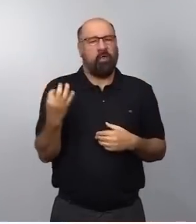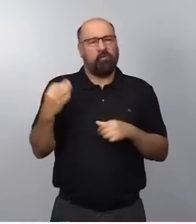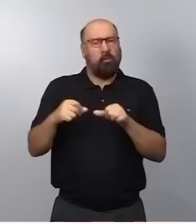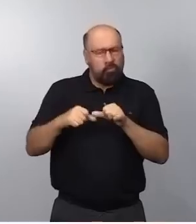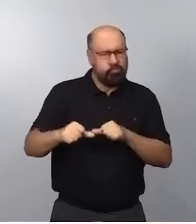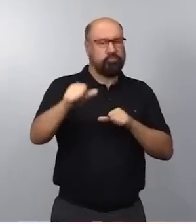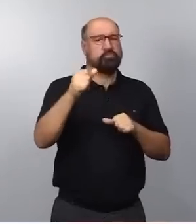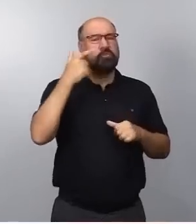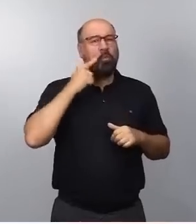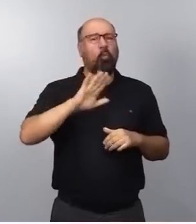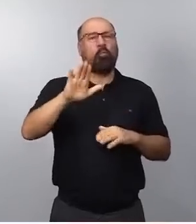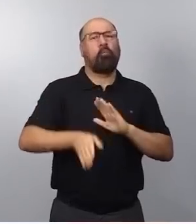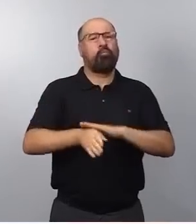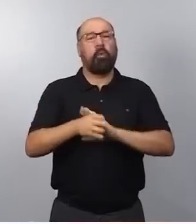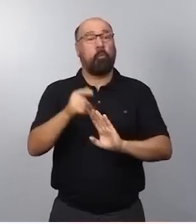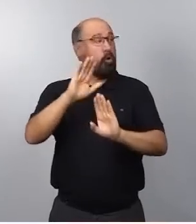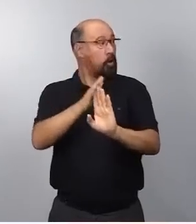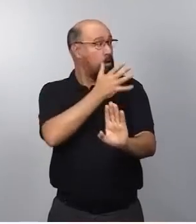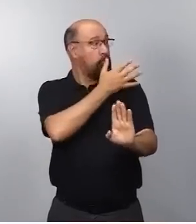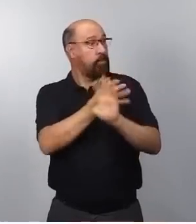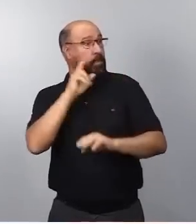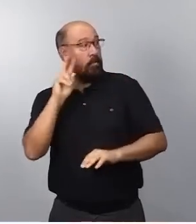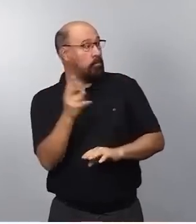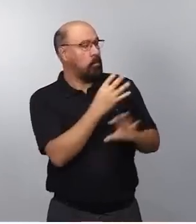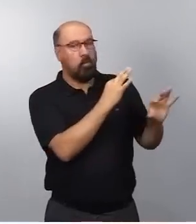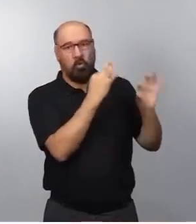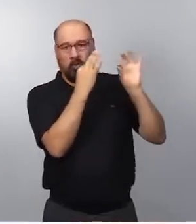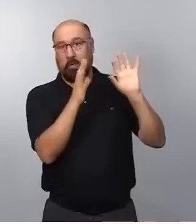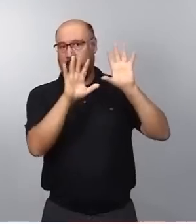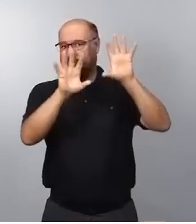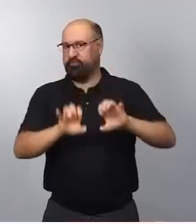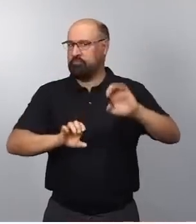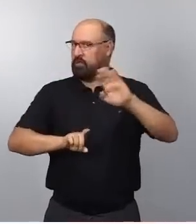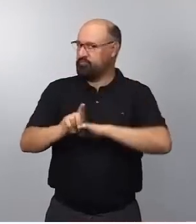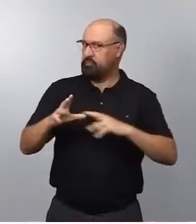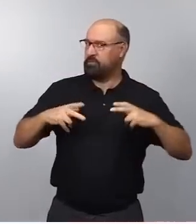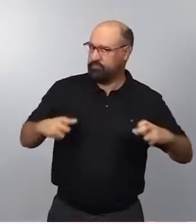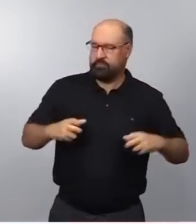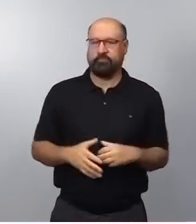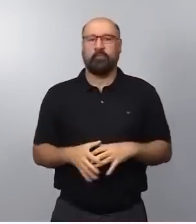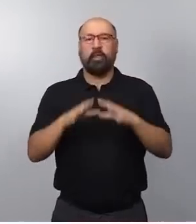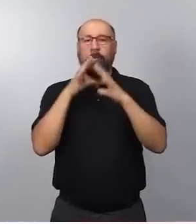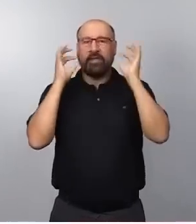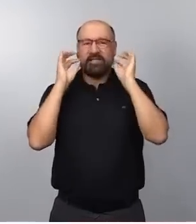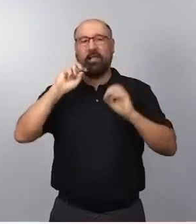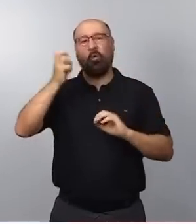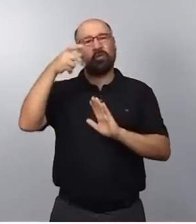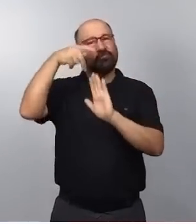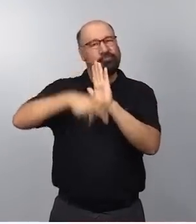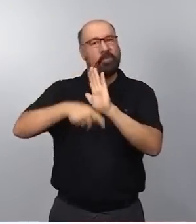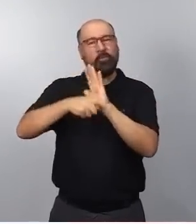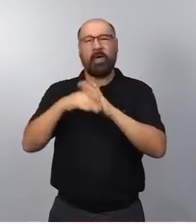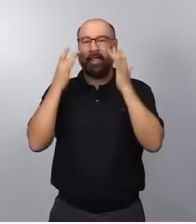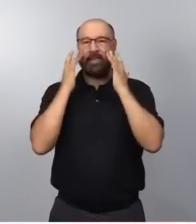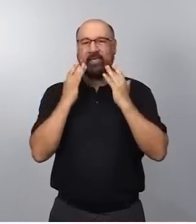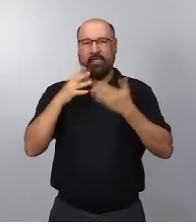mirando atrás, haber aprendido de todo este proceso y, por lo tanto, la utilización de las mascarillas, así como de otras medidas higiénicas que se